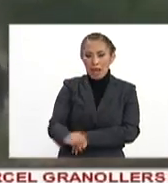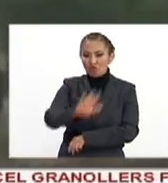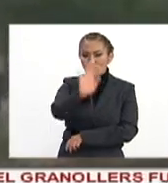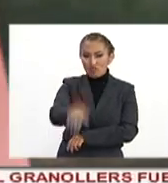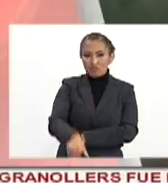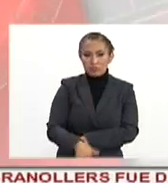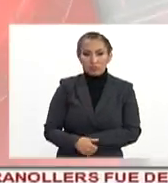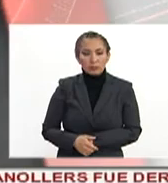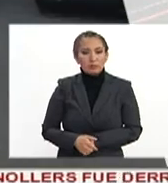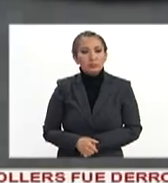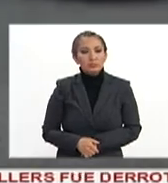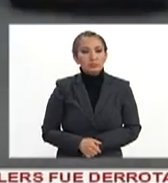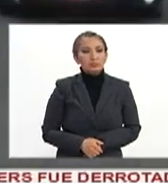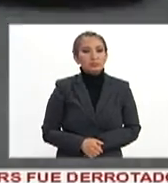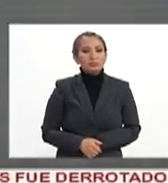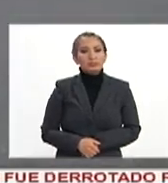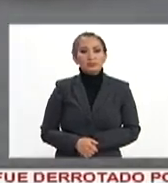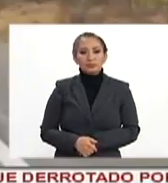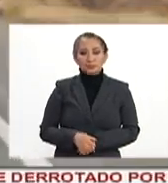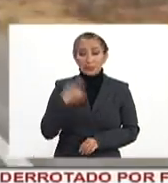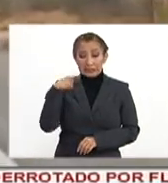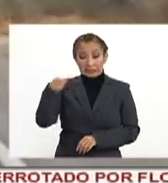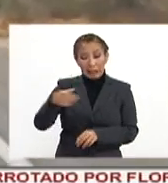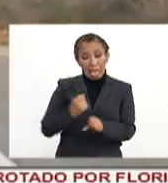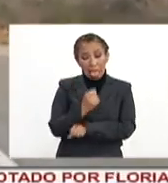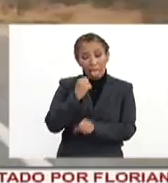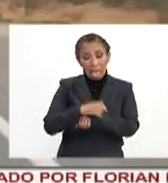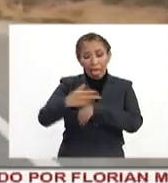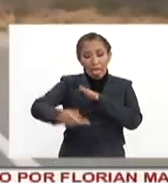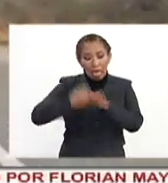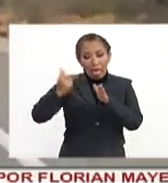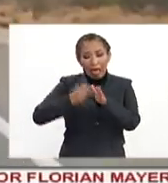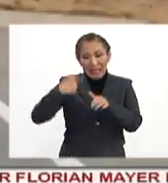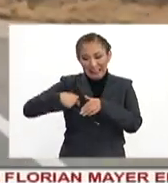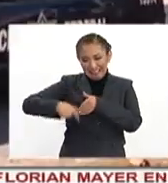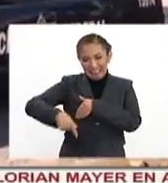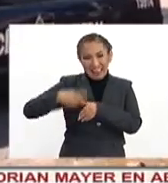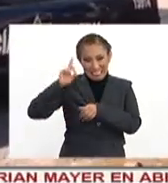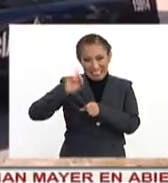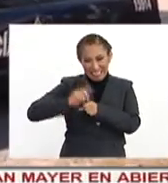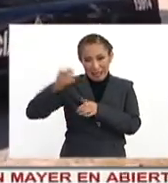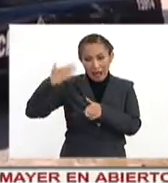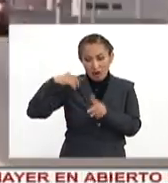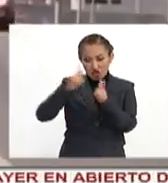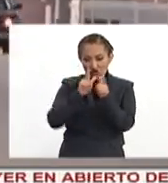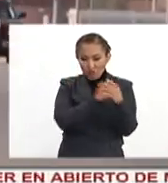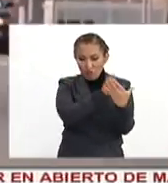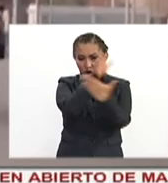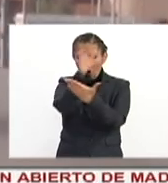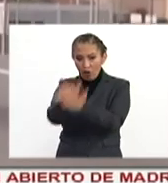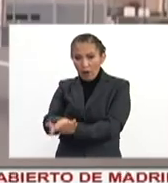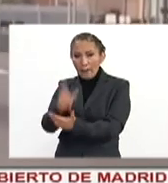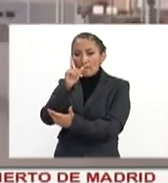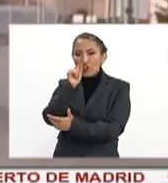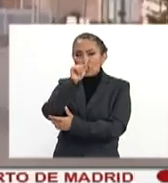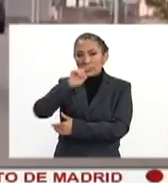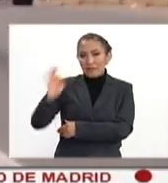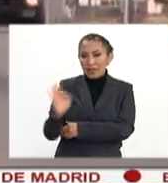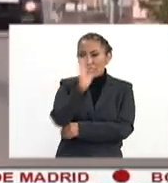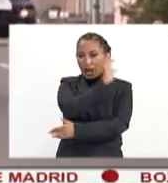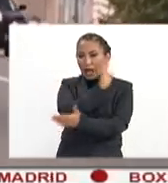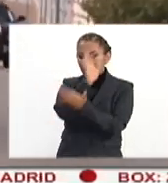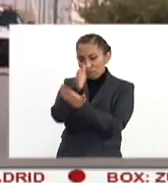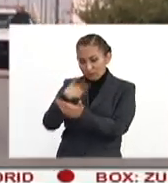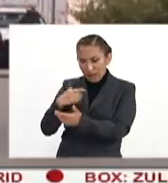muerto. Ante la ola de violencia que se ha vivido en los últimos días, un contingente de elementos de la Policía